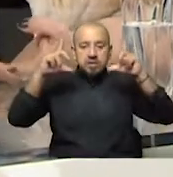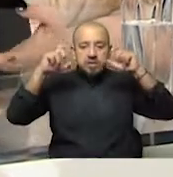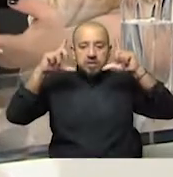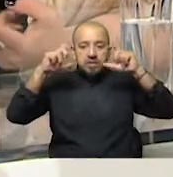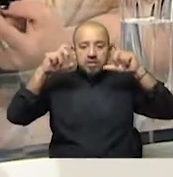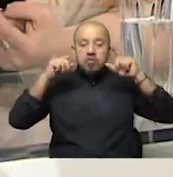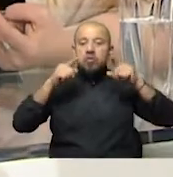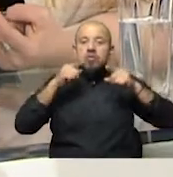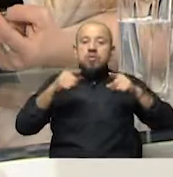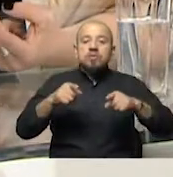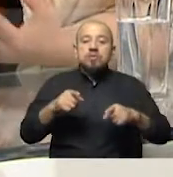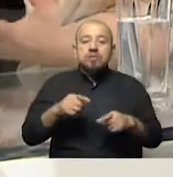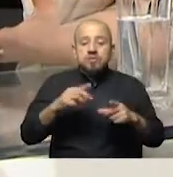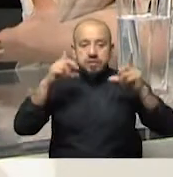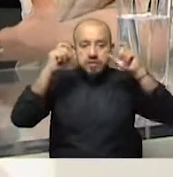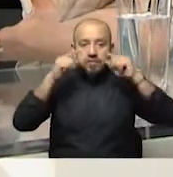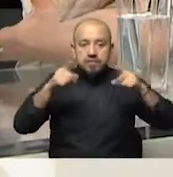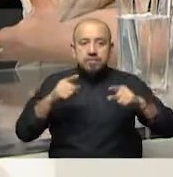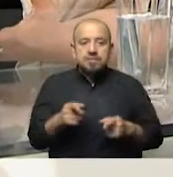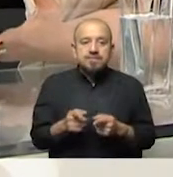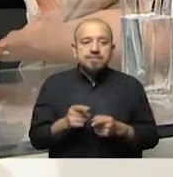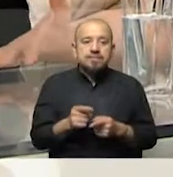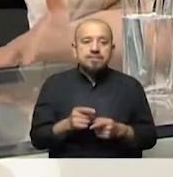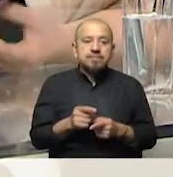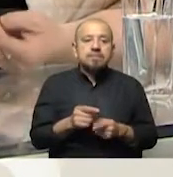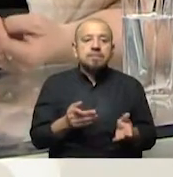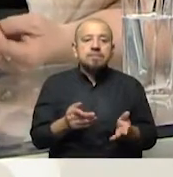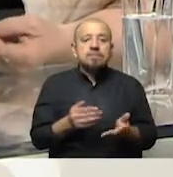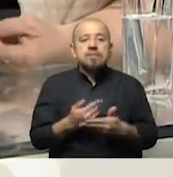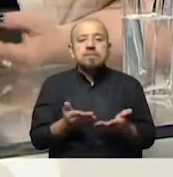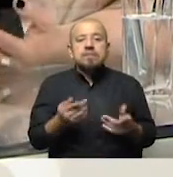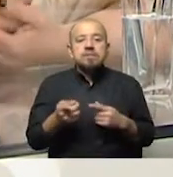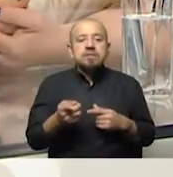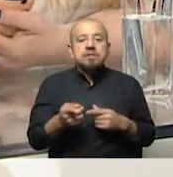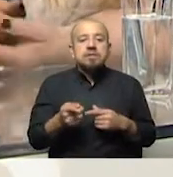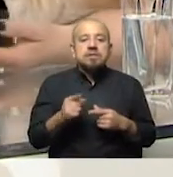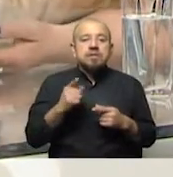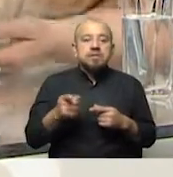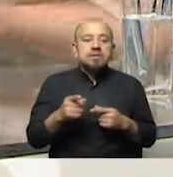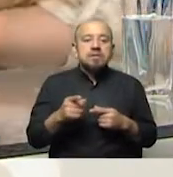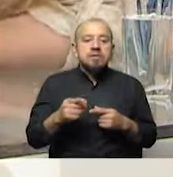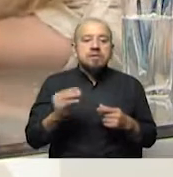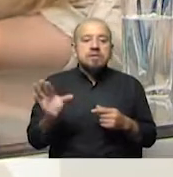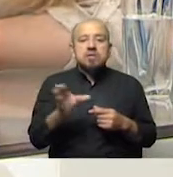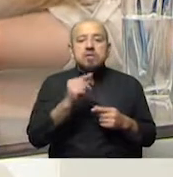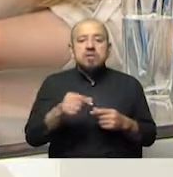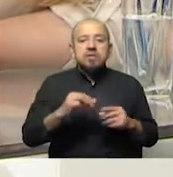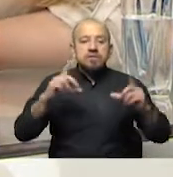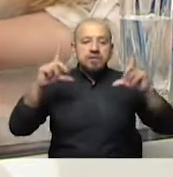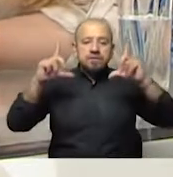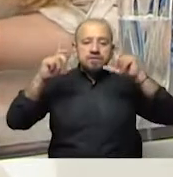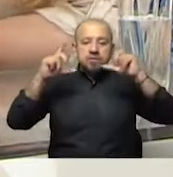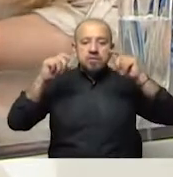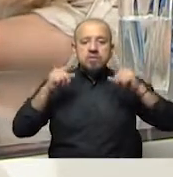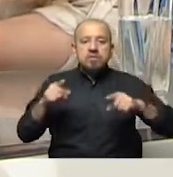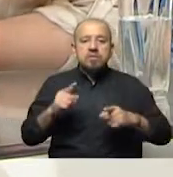el Museo de Historia Natural y la foto que tan generosamente nos tomó es de ella la tapa y todas esas que están ahí que aparte fue